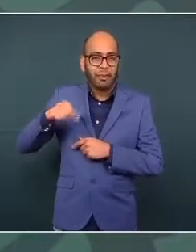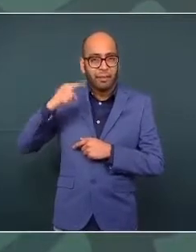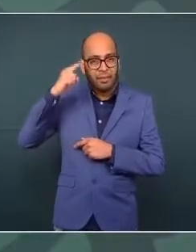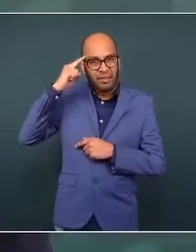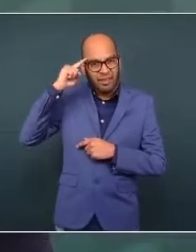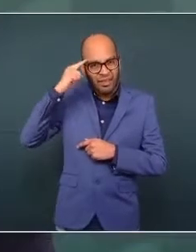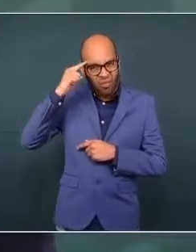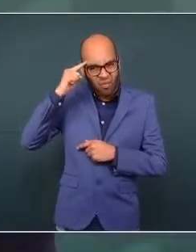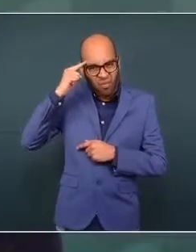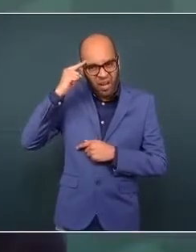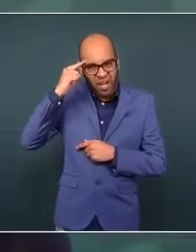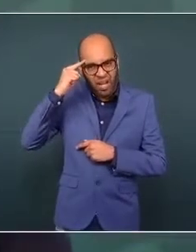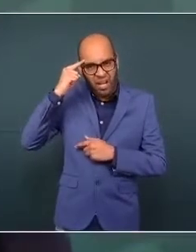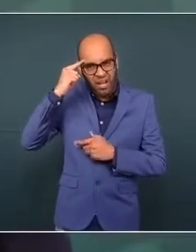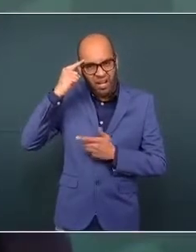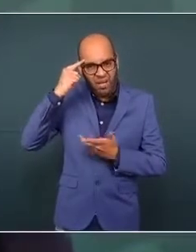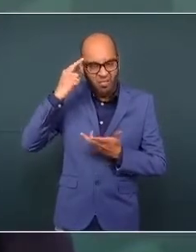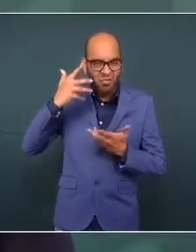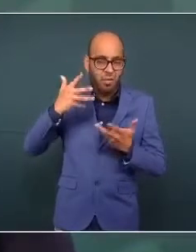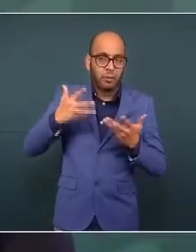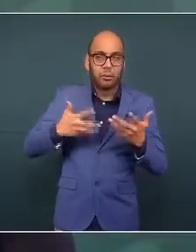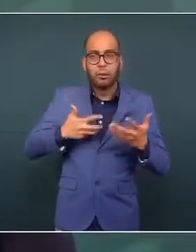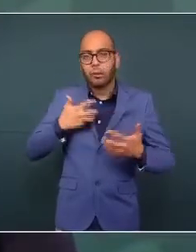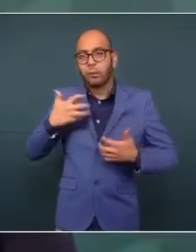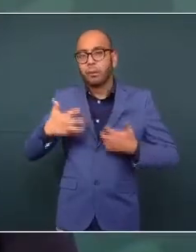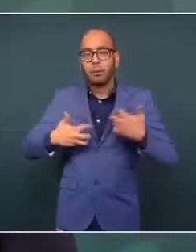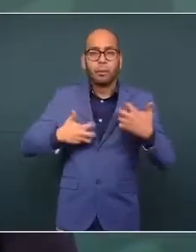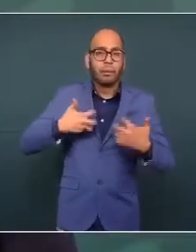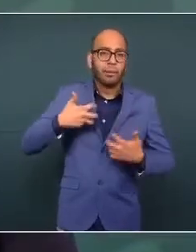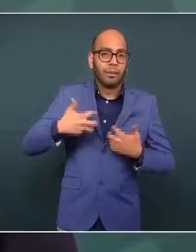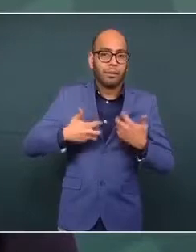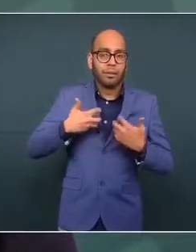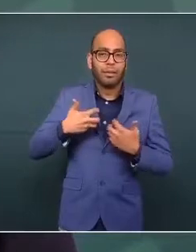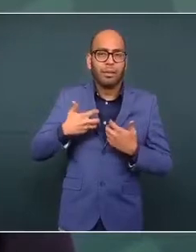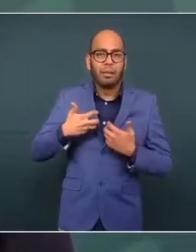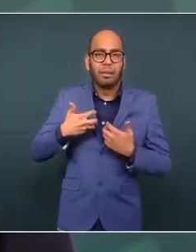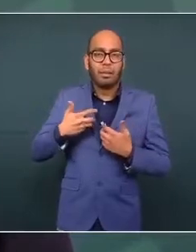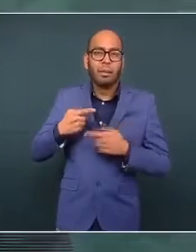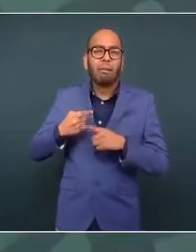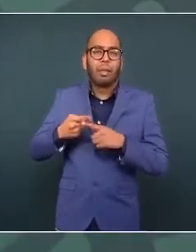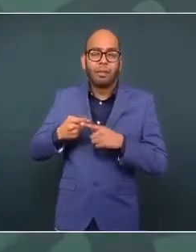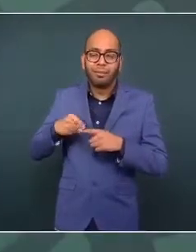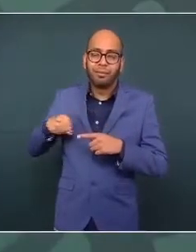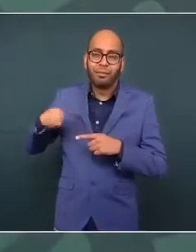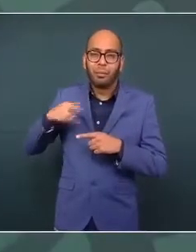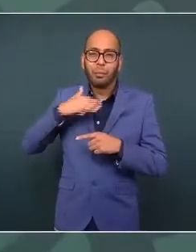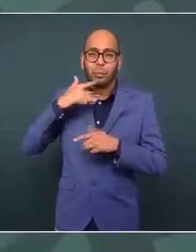muy desquiciados los corruptos, porque ya